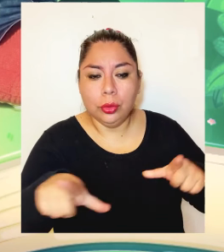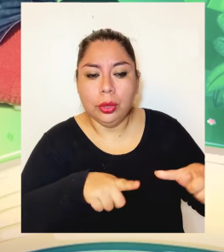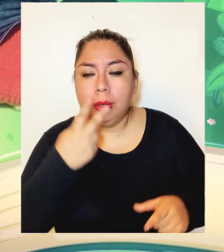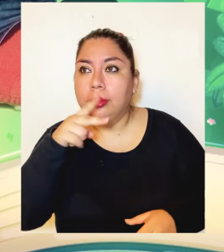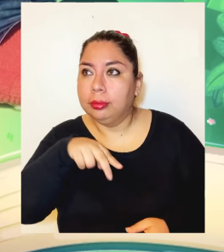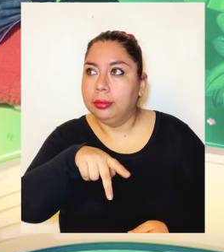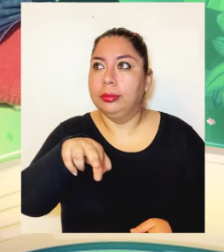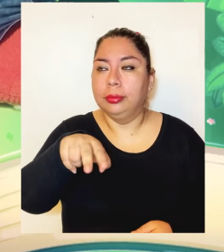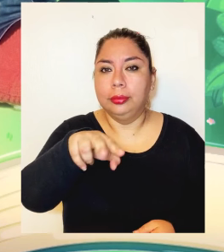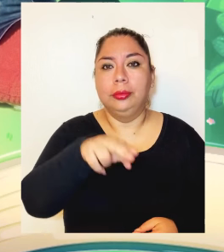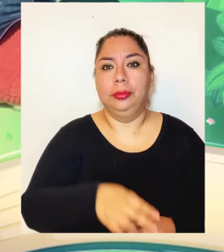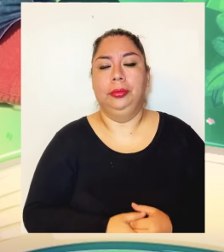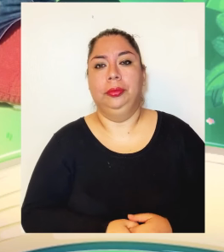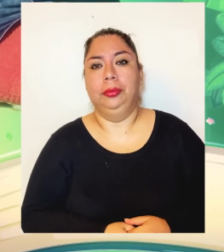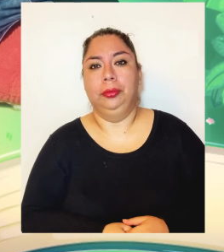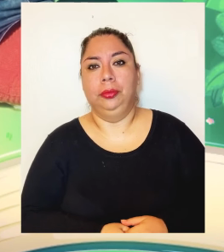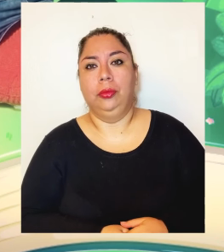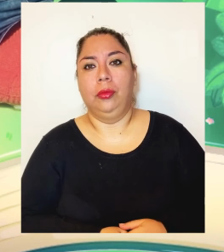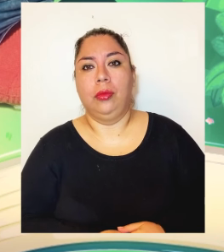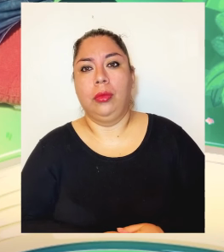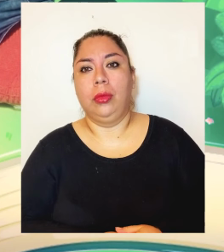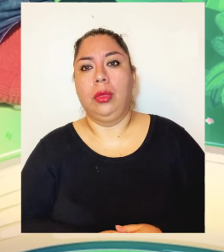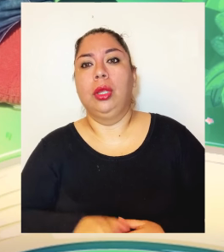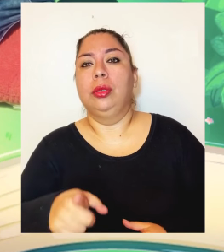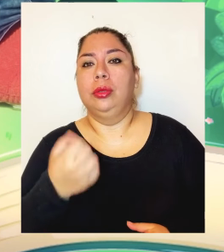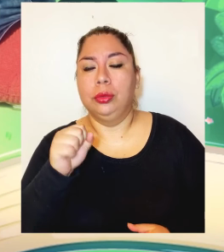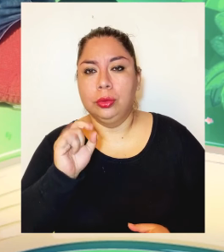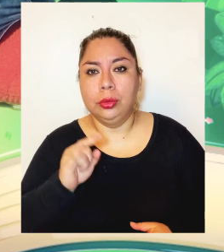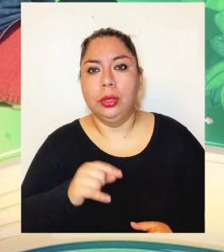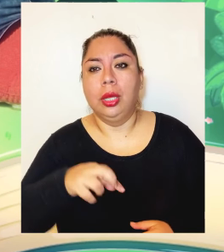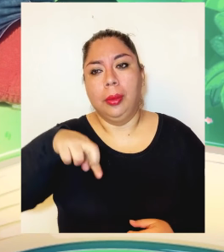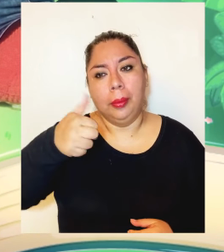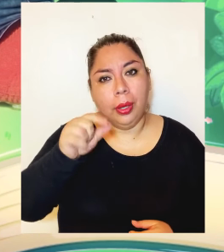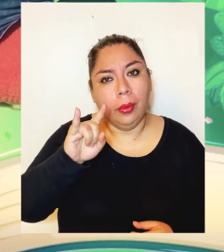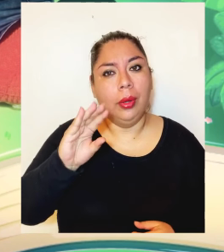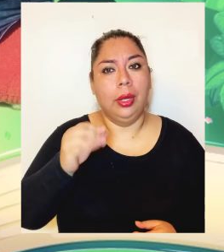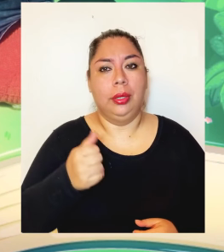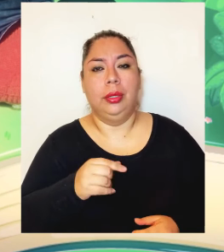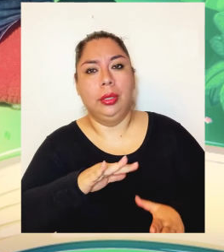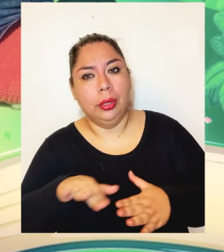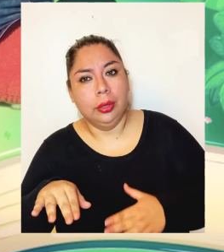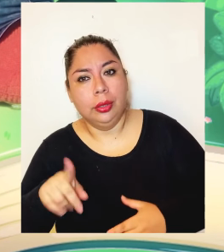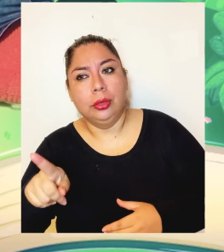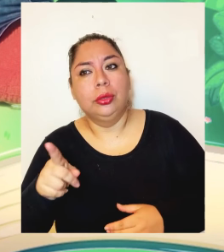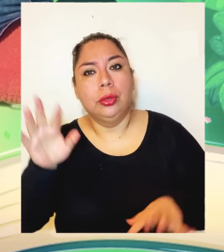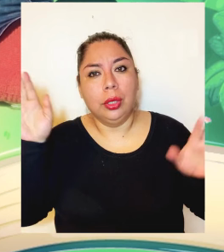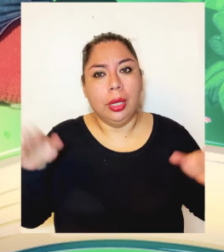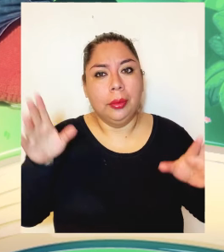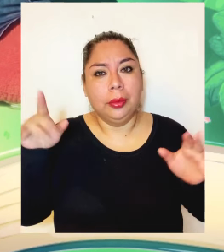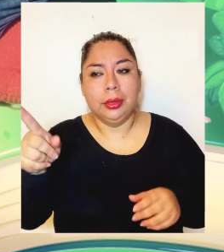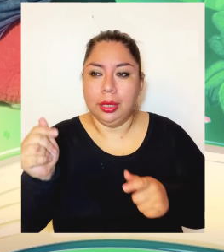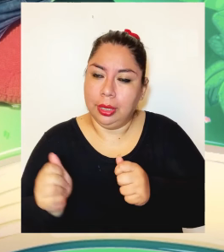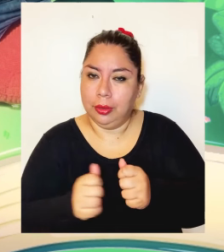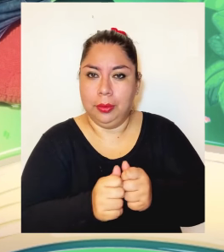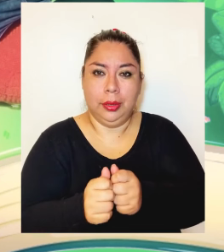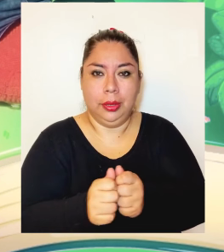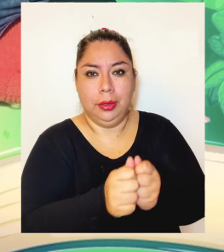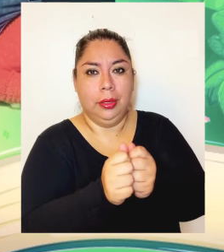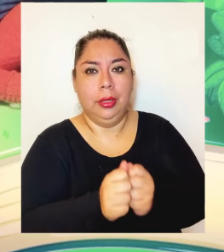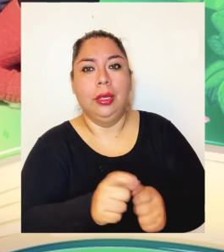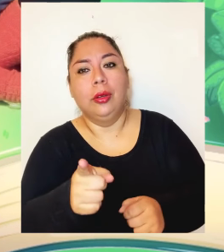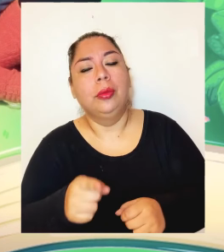pasado. Sui Sui, Paukar y Loritos son aves que la acompañaban como si